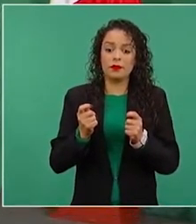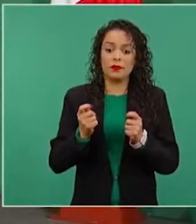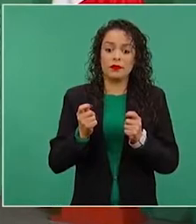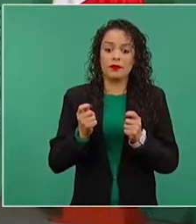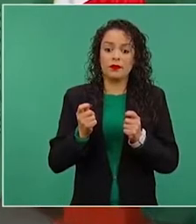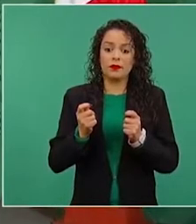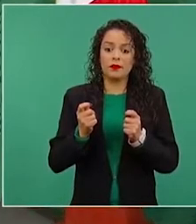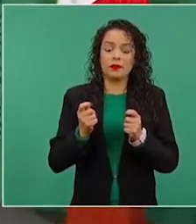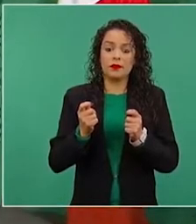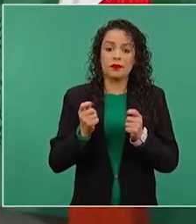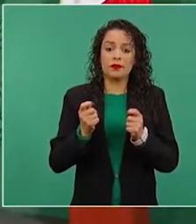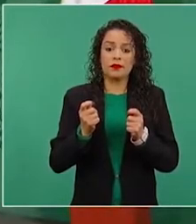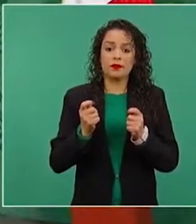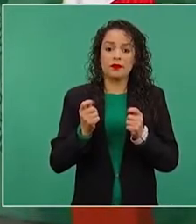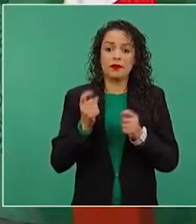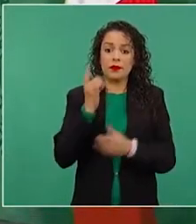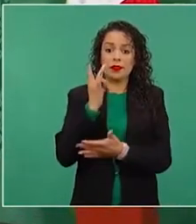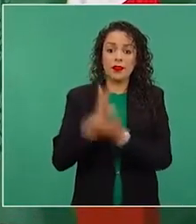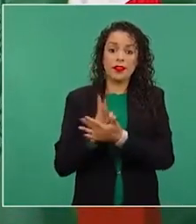produciendo 2